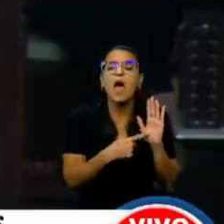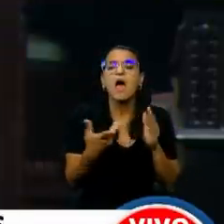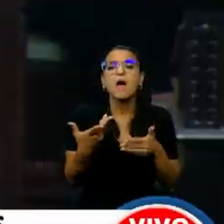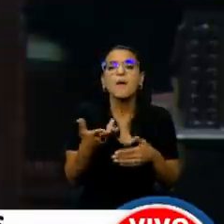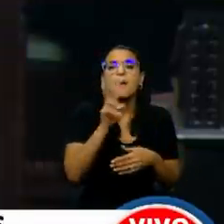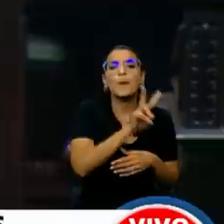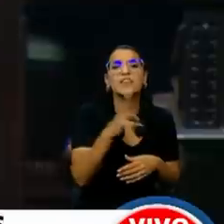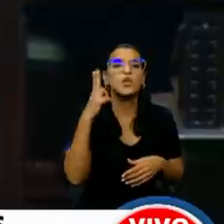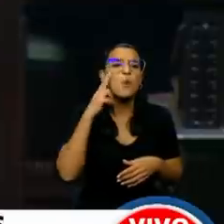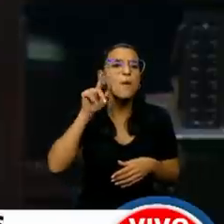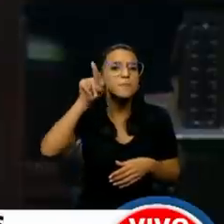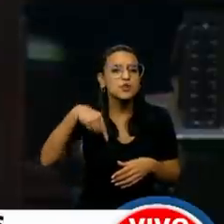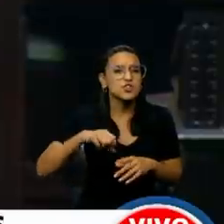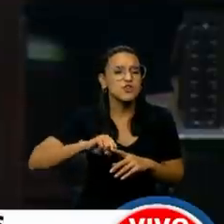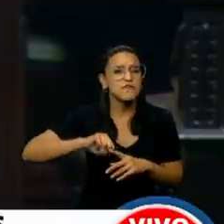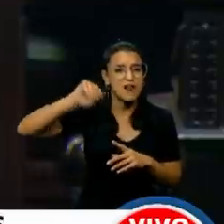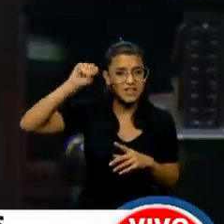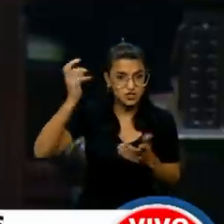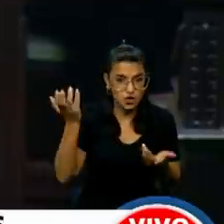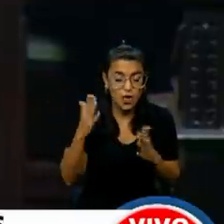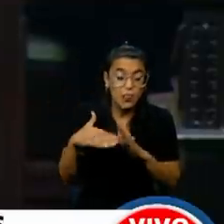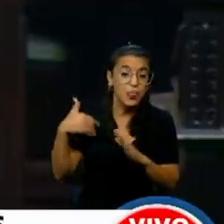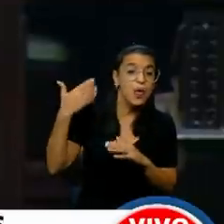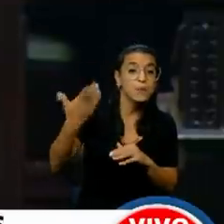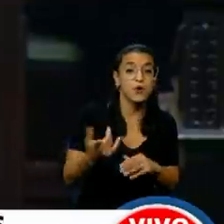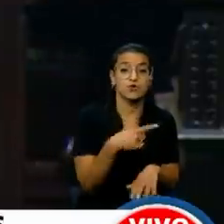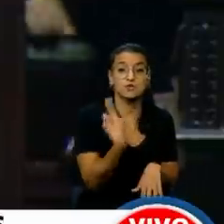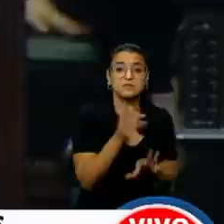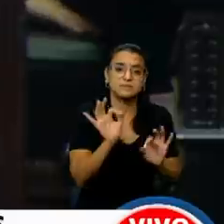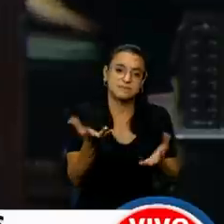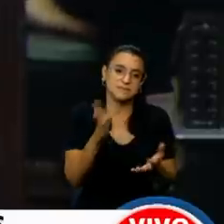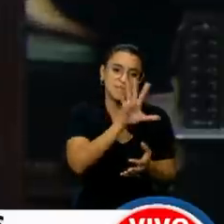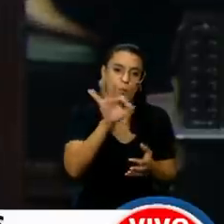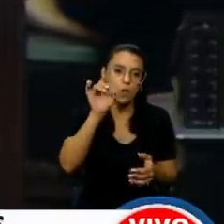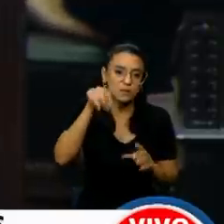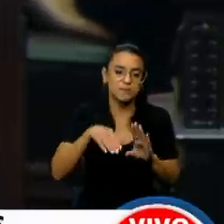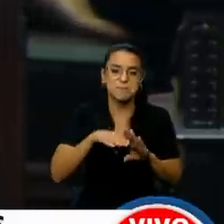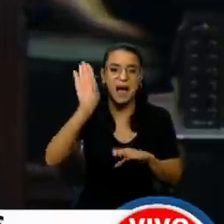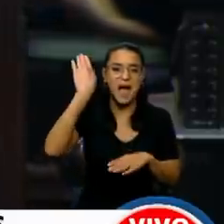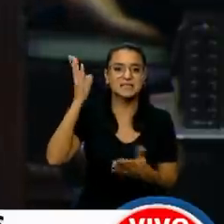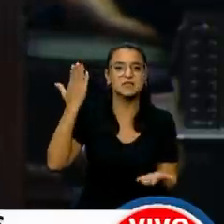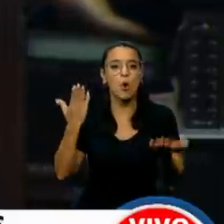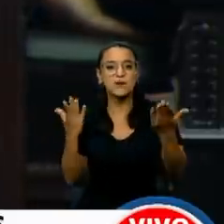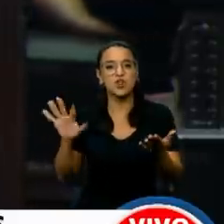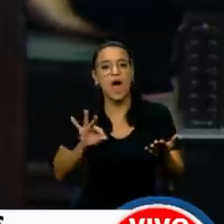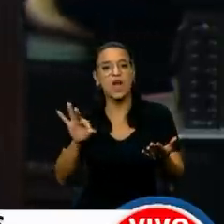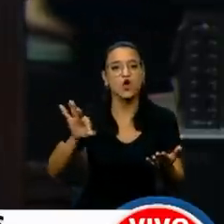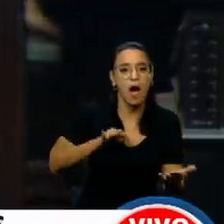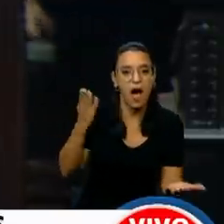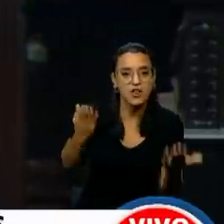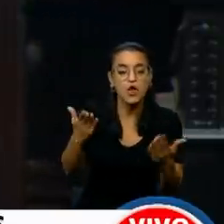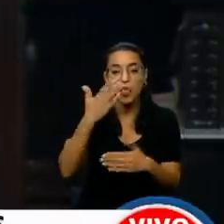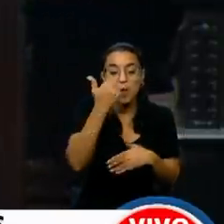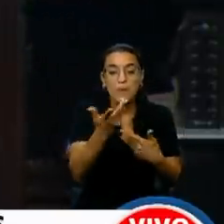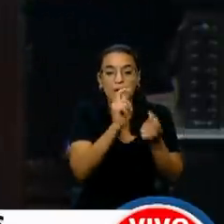proyectaban un 29 por ciento de inflación y que después sabemos que es más del 50 interanual y que después con la corrección que